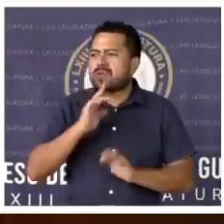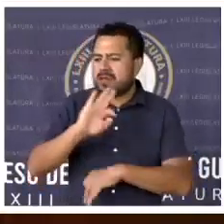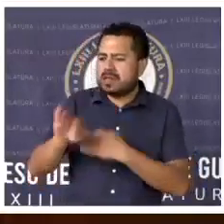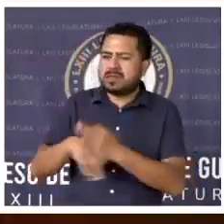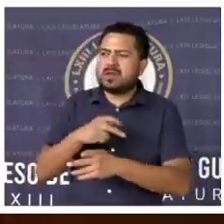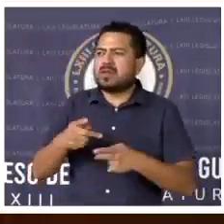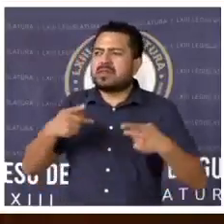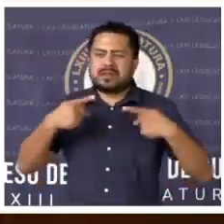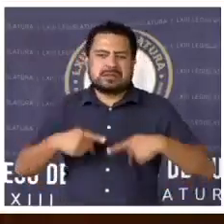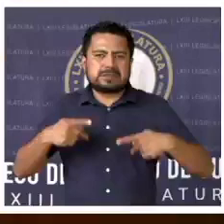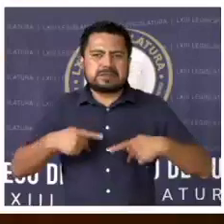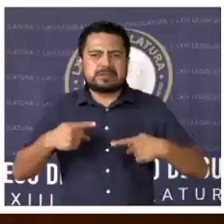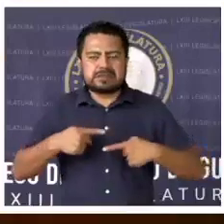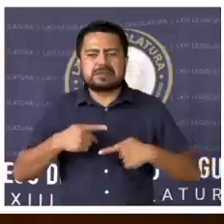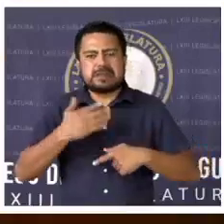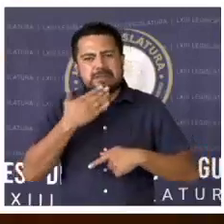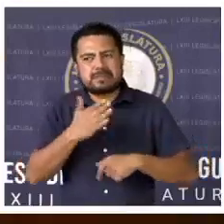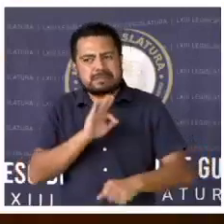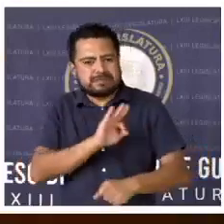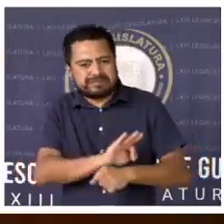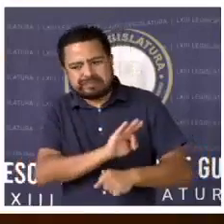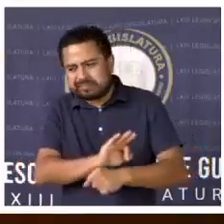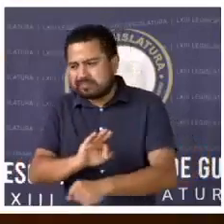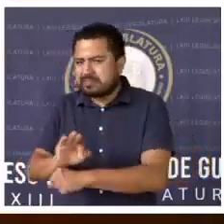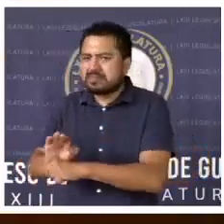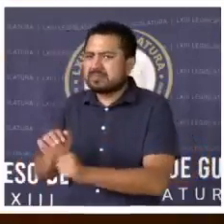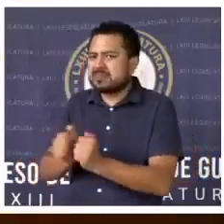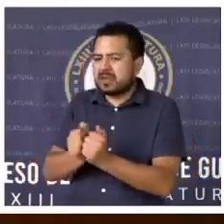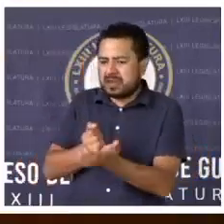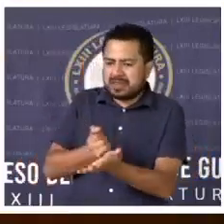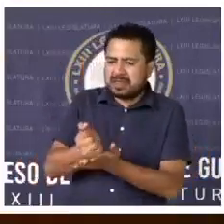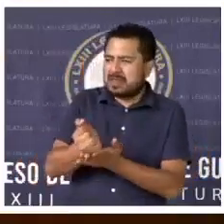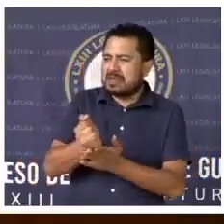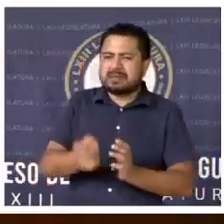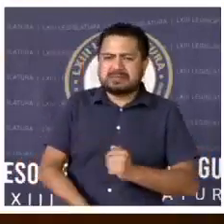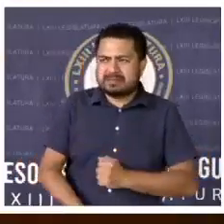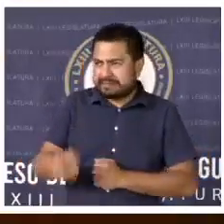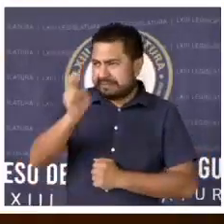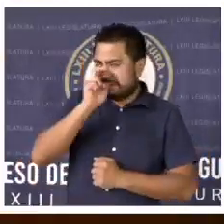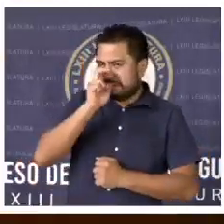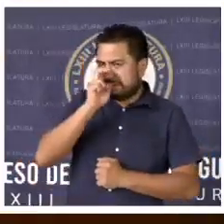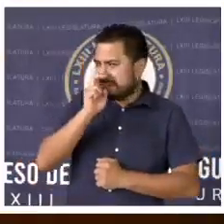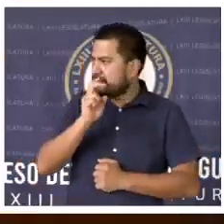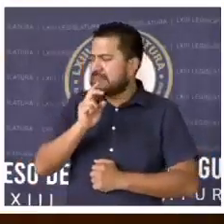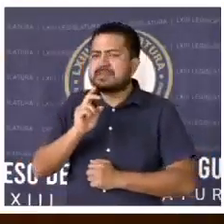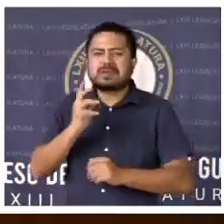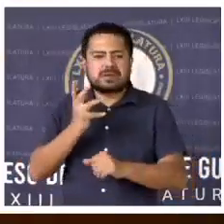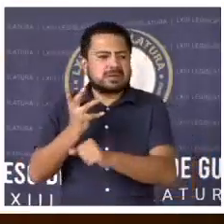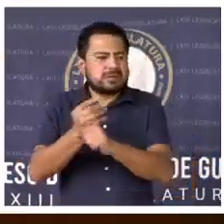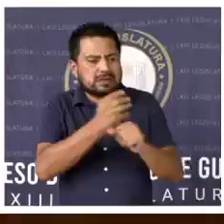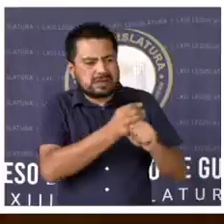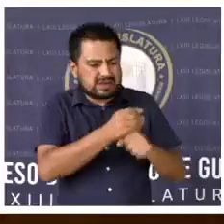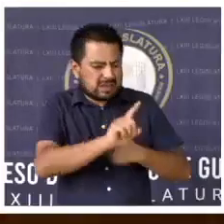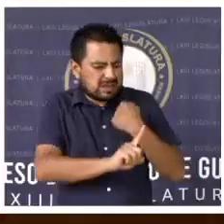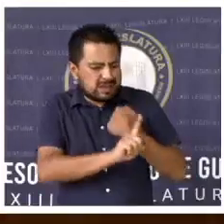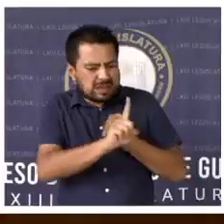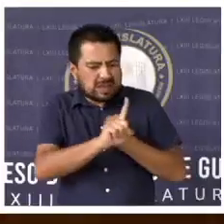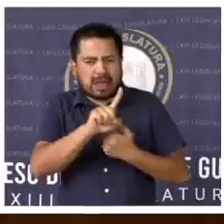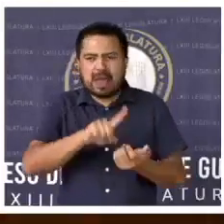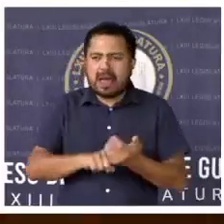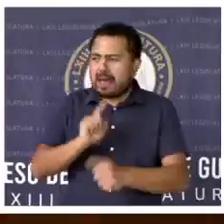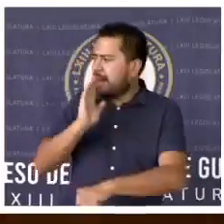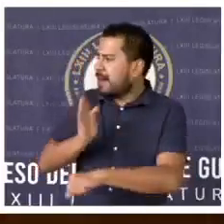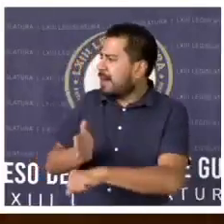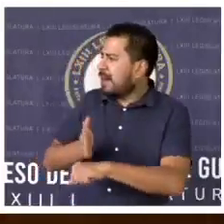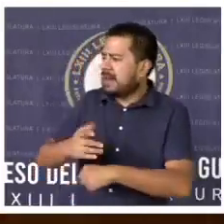ciudadanos proactivo y con determinación para exigir la reparación del daño y el castigo